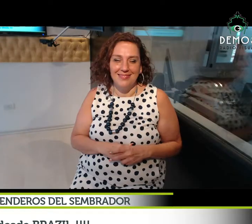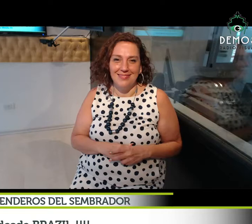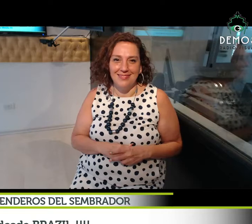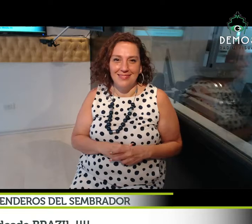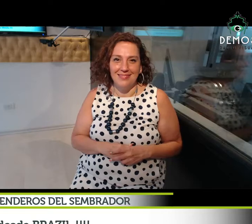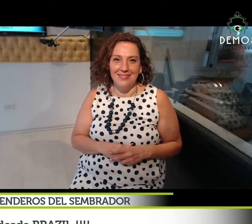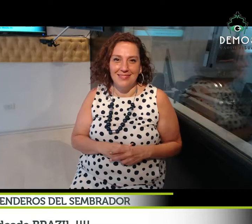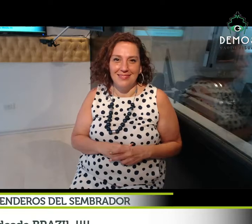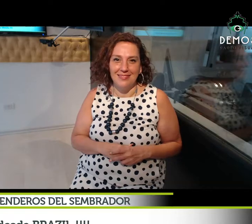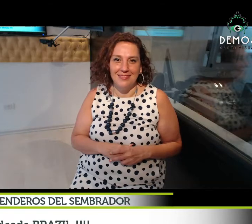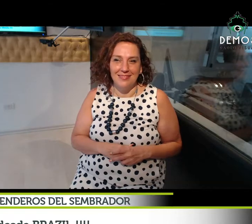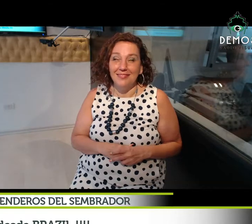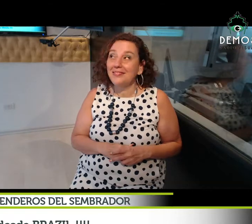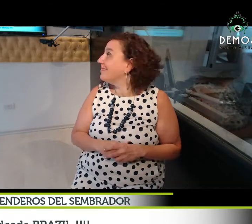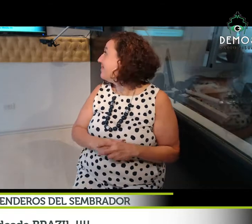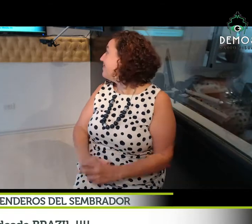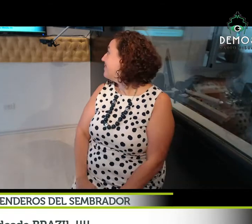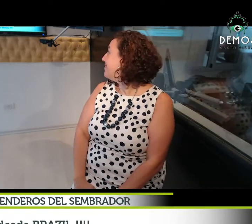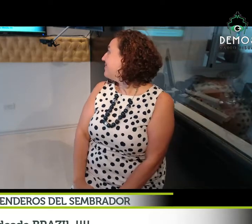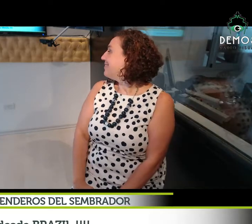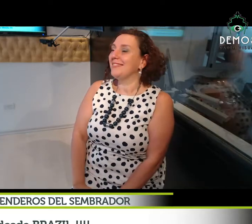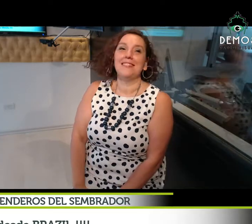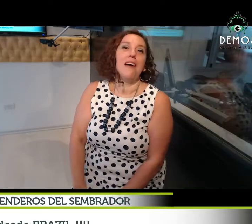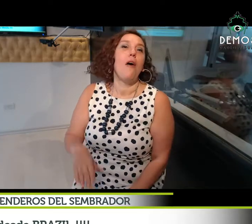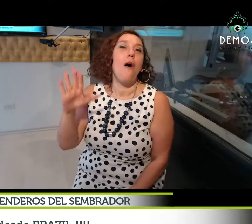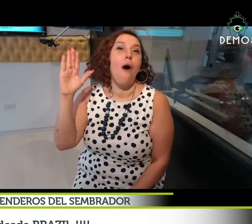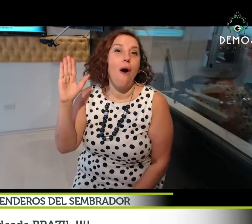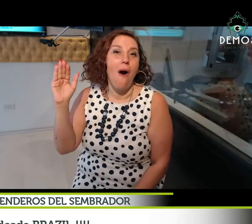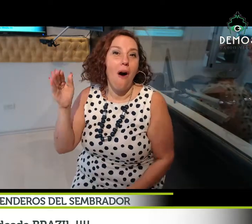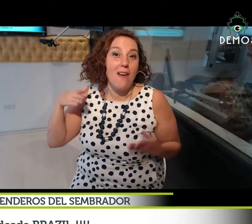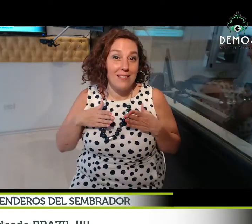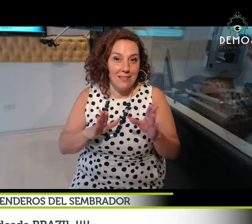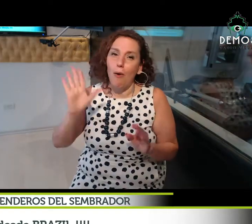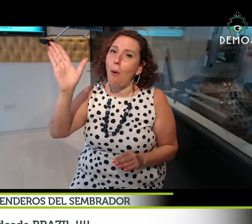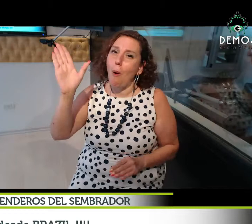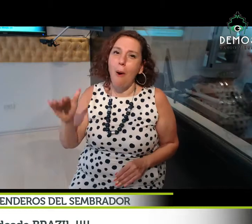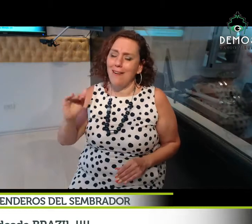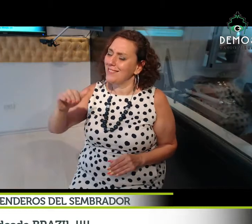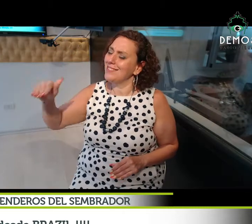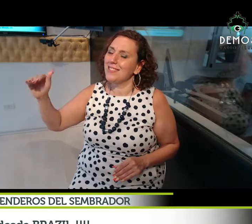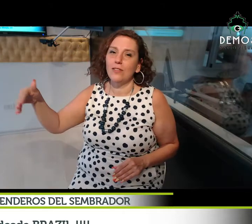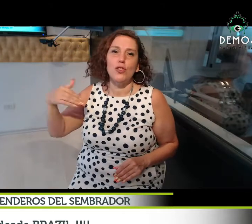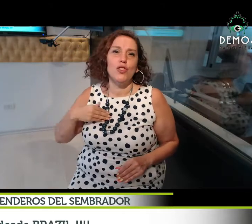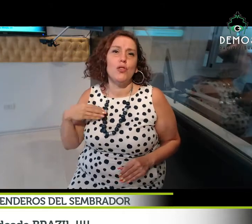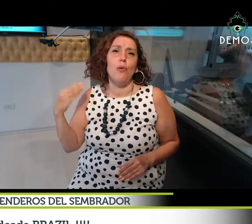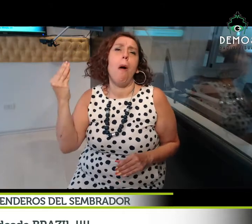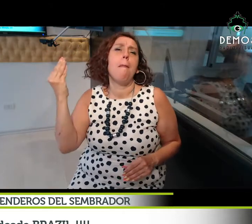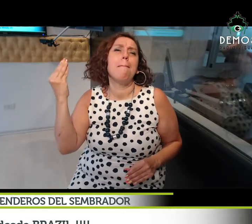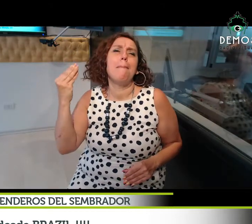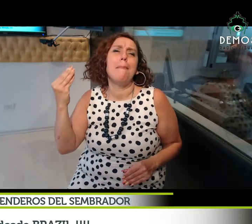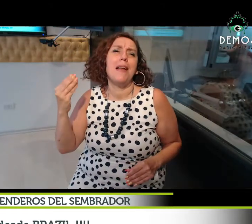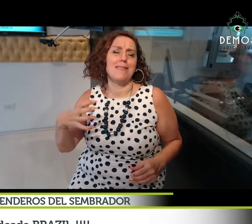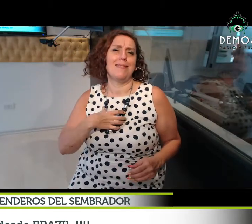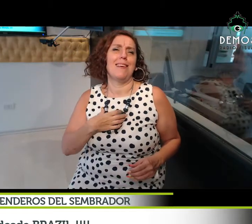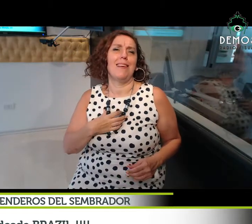Hola a todos, hola Senderos, hola chicos. Bueno, estoy acá en Brasil dando clases de yoga. Les quería mostrar